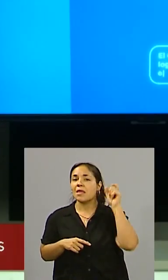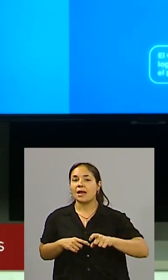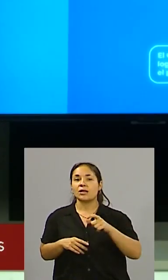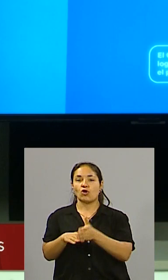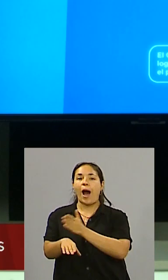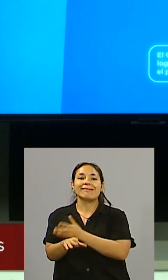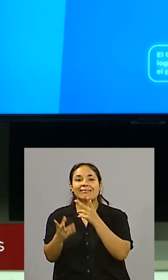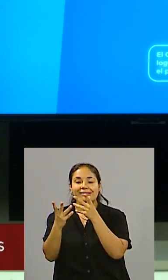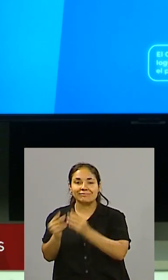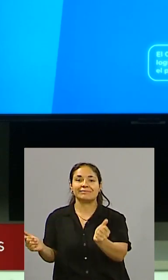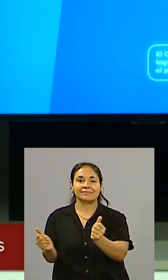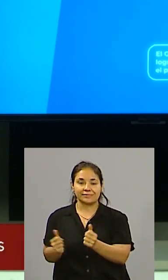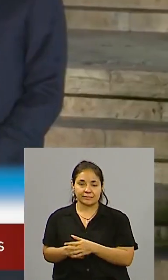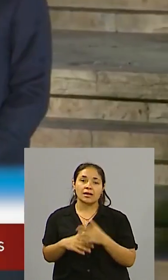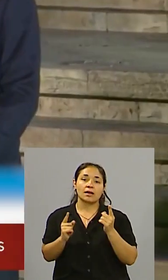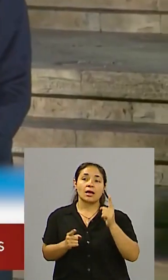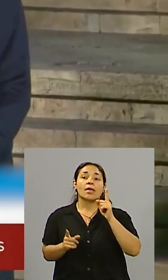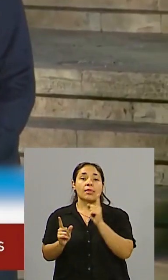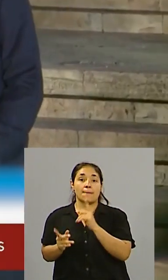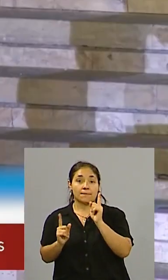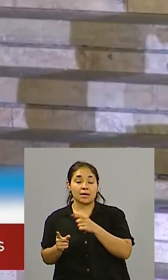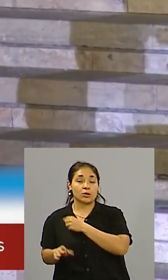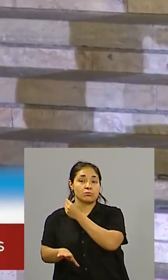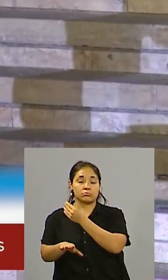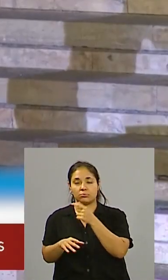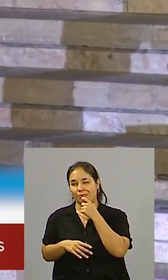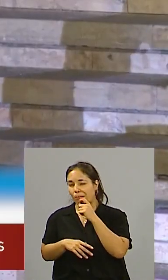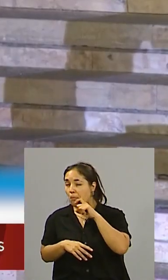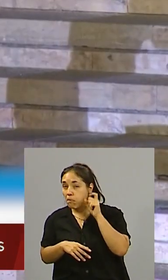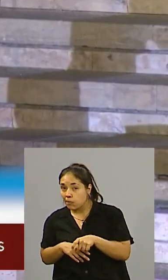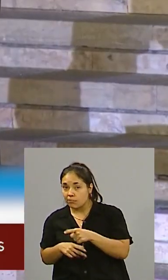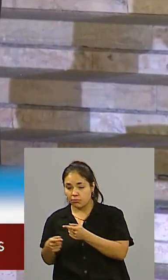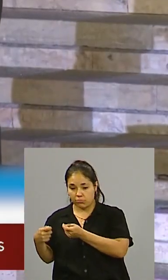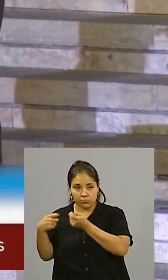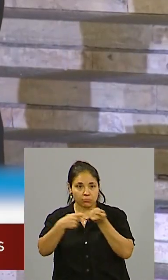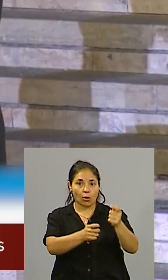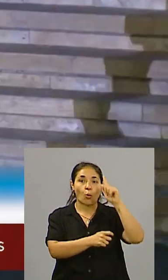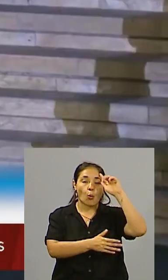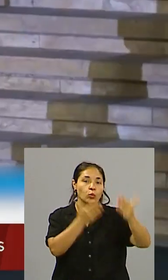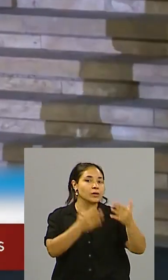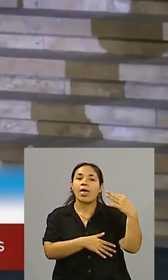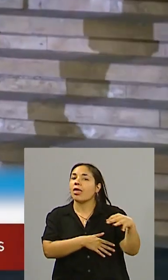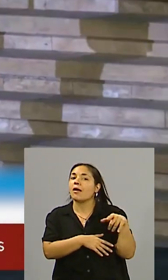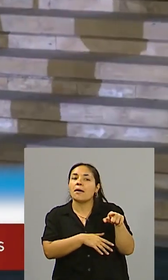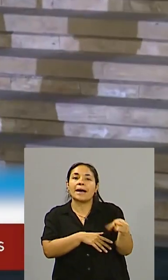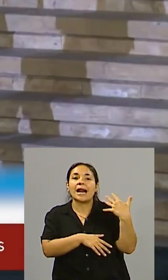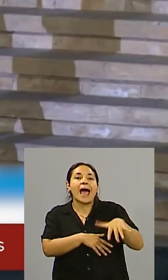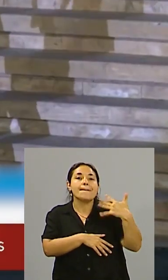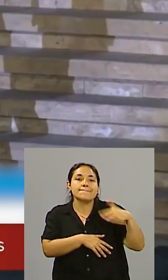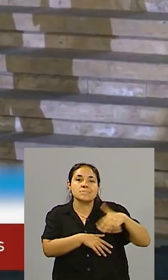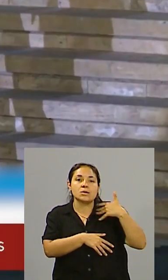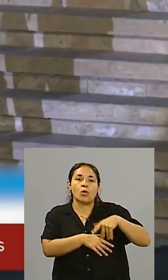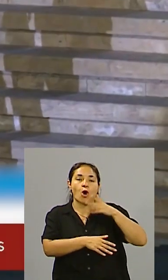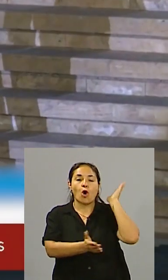que después se enfrenta a una justicia y requiere también de un proceso ágil, ¿no? y de una condena, de un